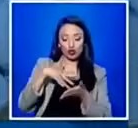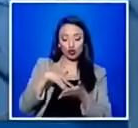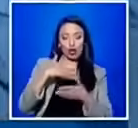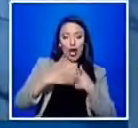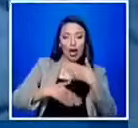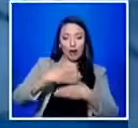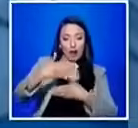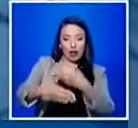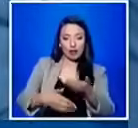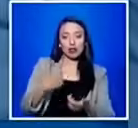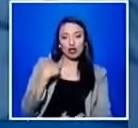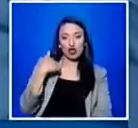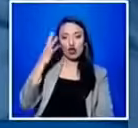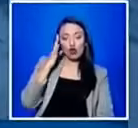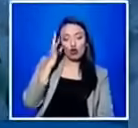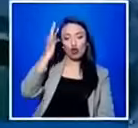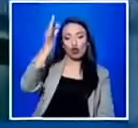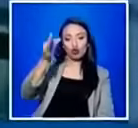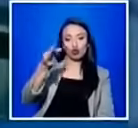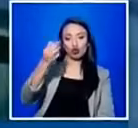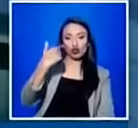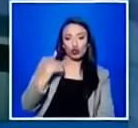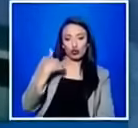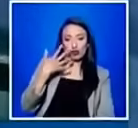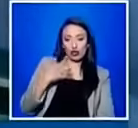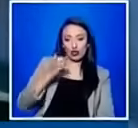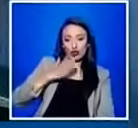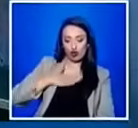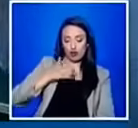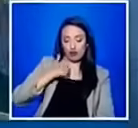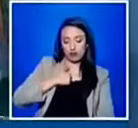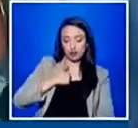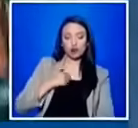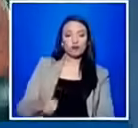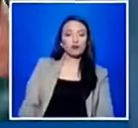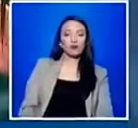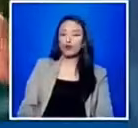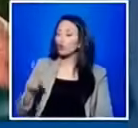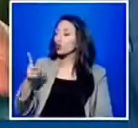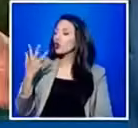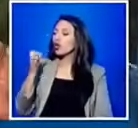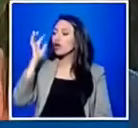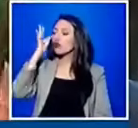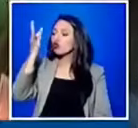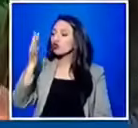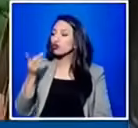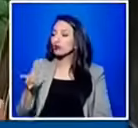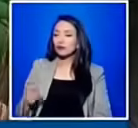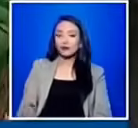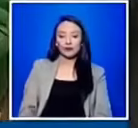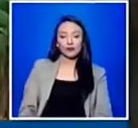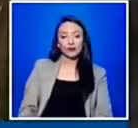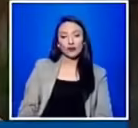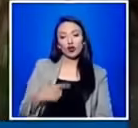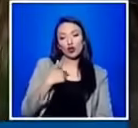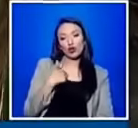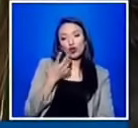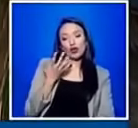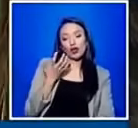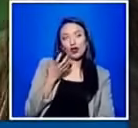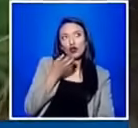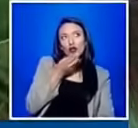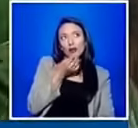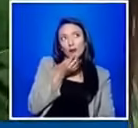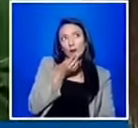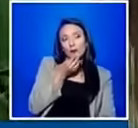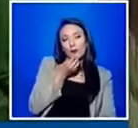muy avanzado para poder lograr ser yo lo que quiero hacer. ¿Qué es lo que quieres? De grande quiero ser, aunque